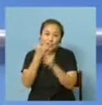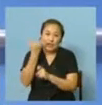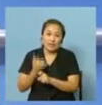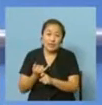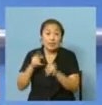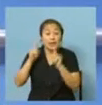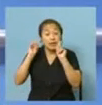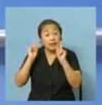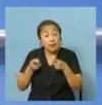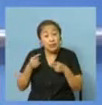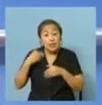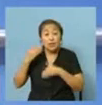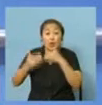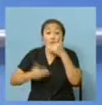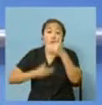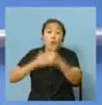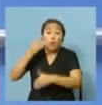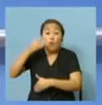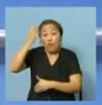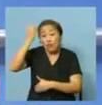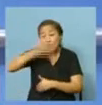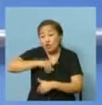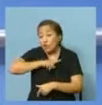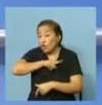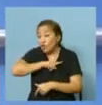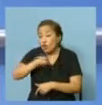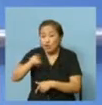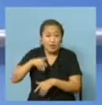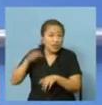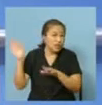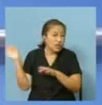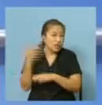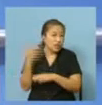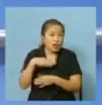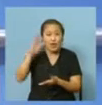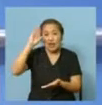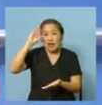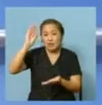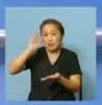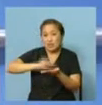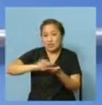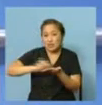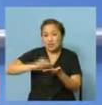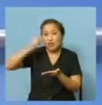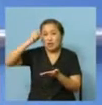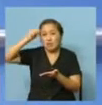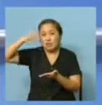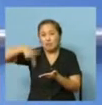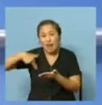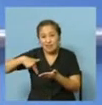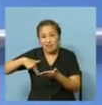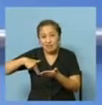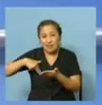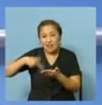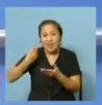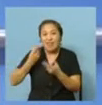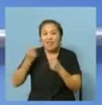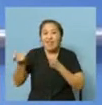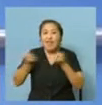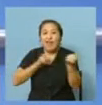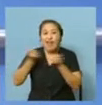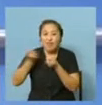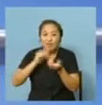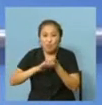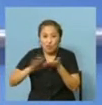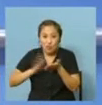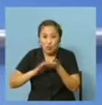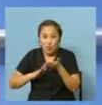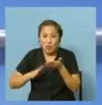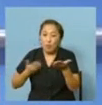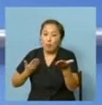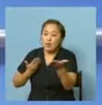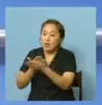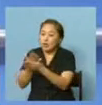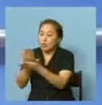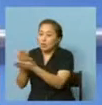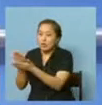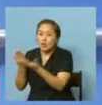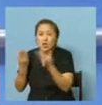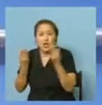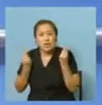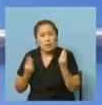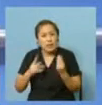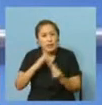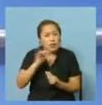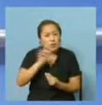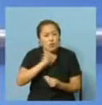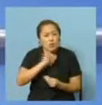inició un proceso de oficio contra todas las administradoras de planes de ahorro solicitando la información respecto de lo que